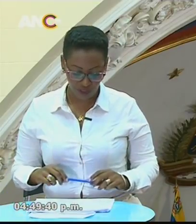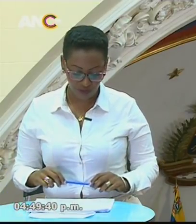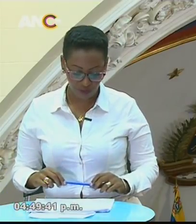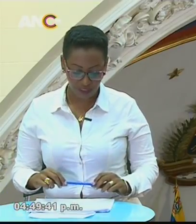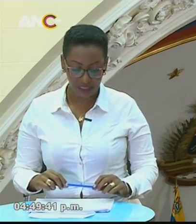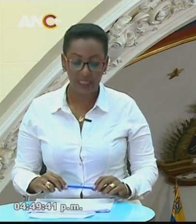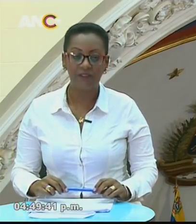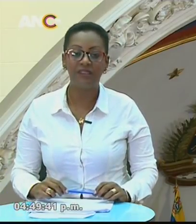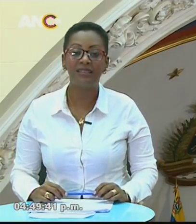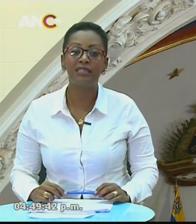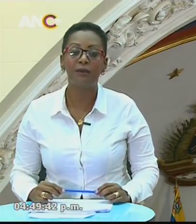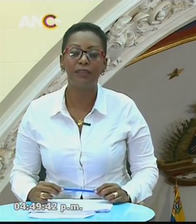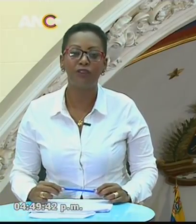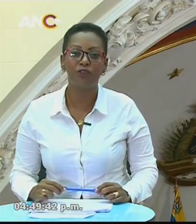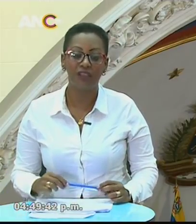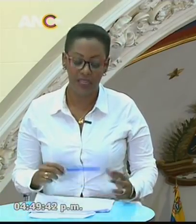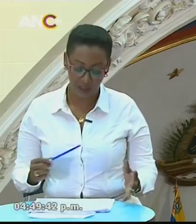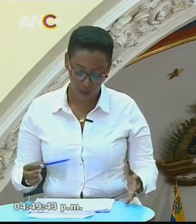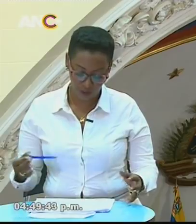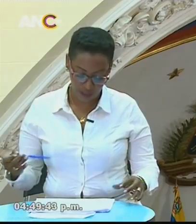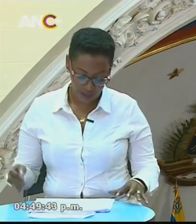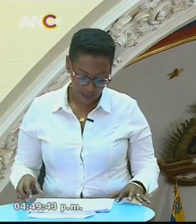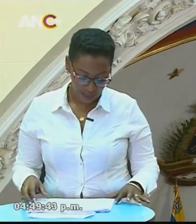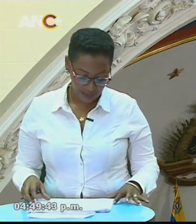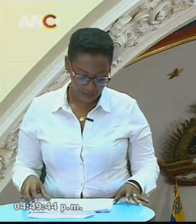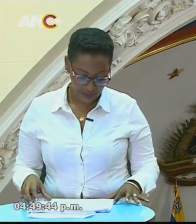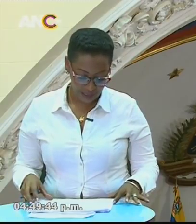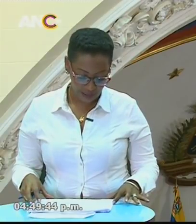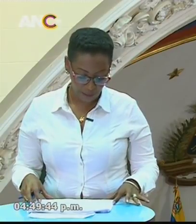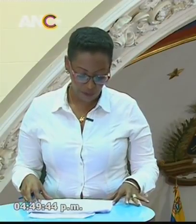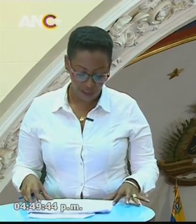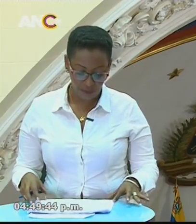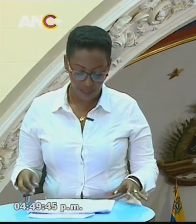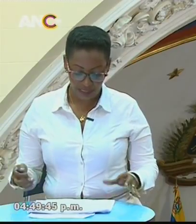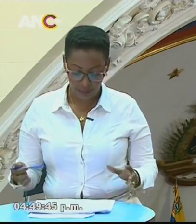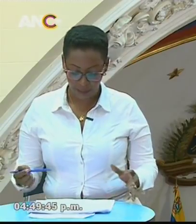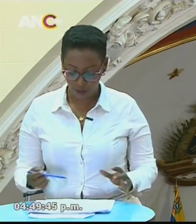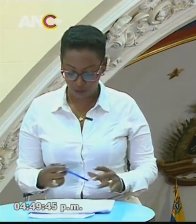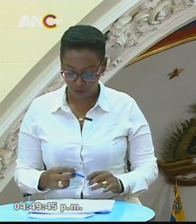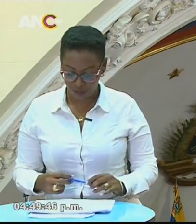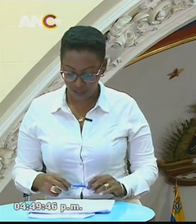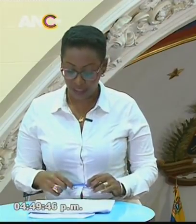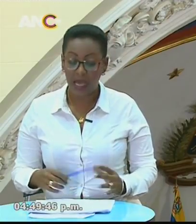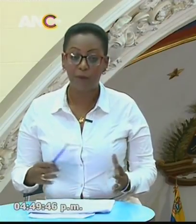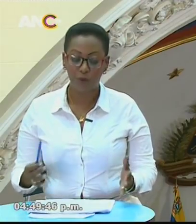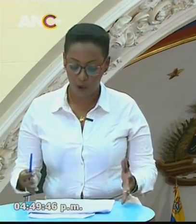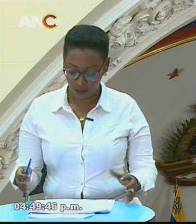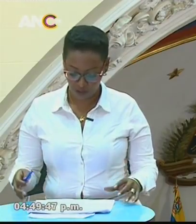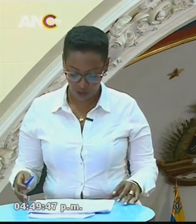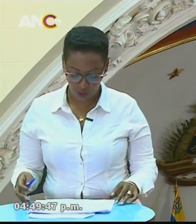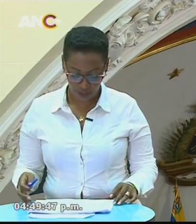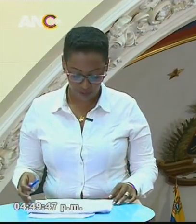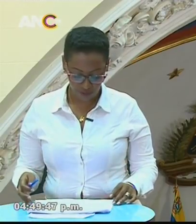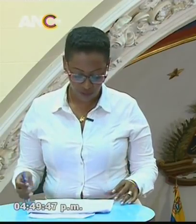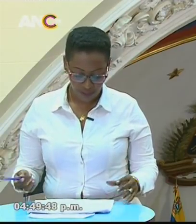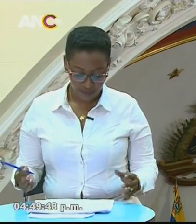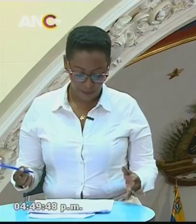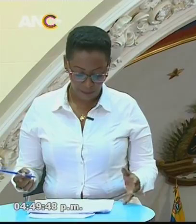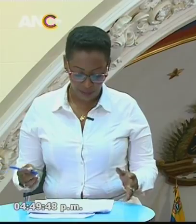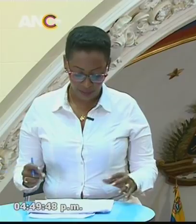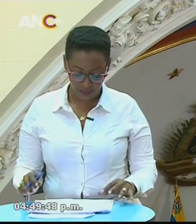al proceso de refinanciamiento de la deuda externa. Por unanimidad, la Asamblea Constituyente aprobó esos